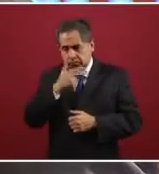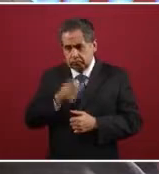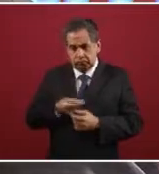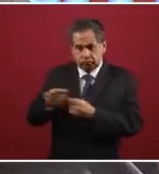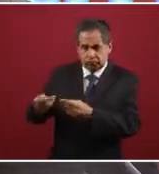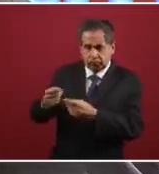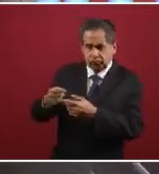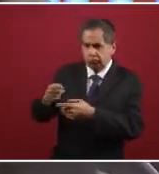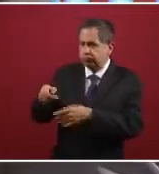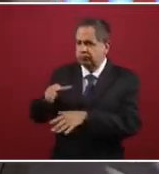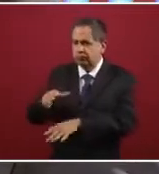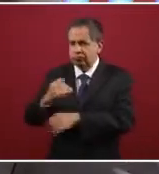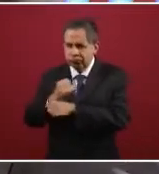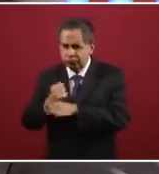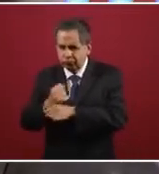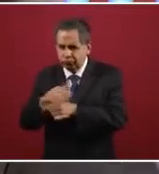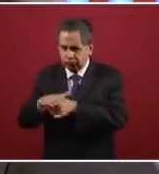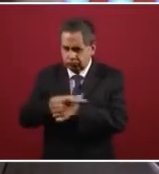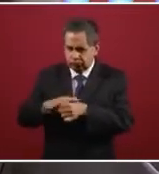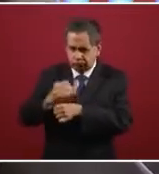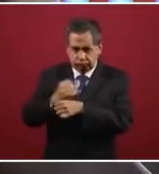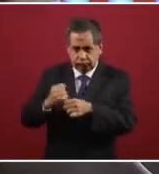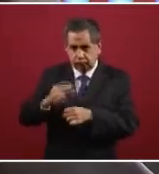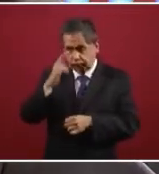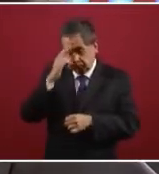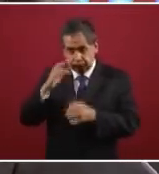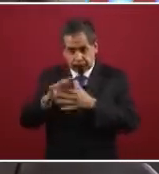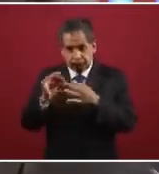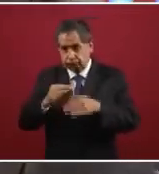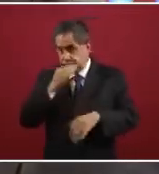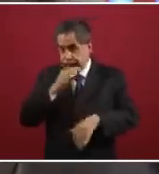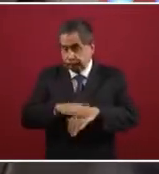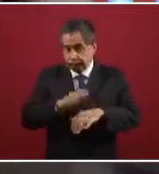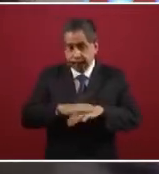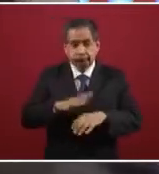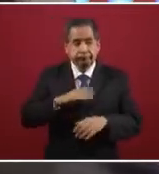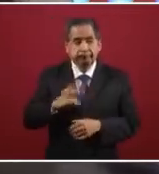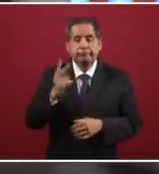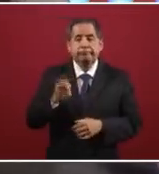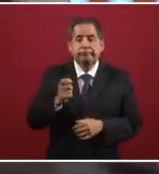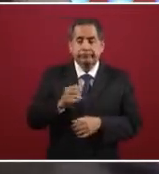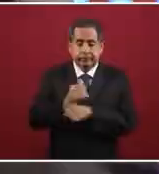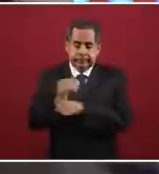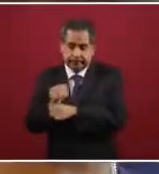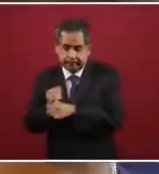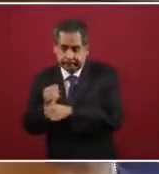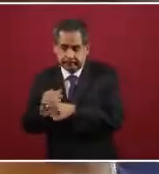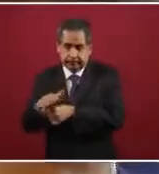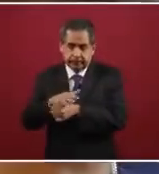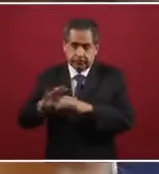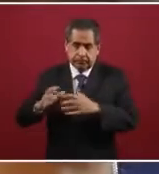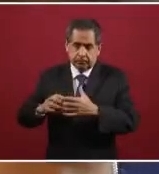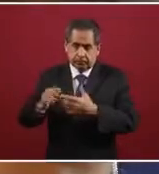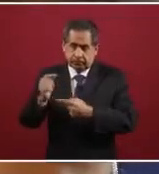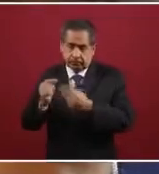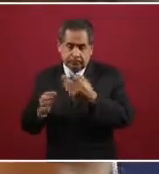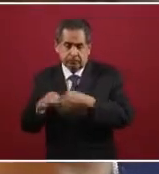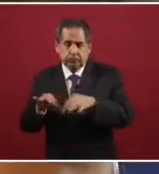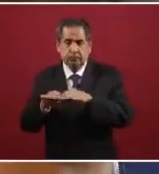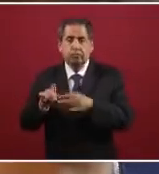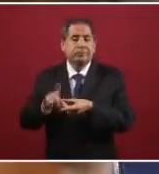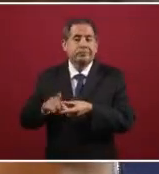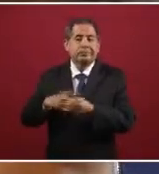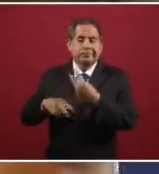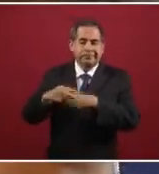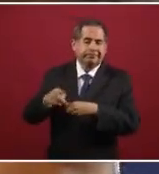las indagatorias de carácter local, porque les recuerdo que hay un paquete de indagatorias locales importantes que son el origen de